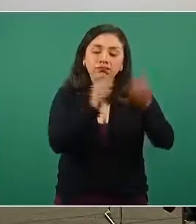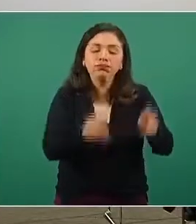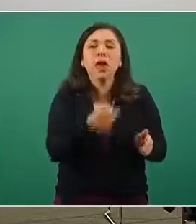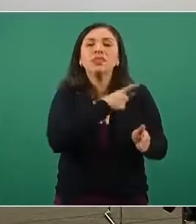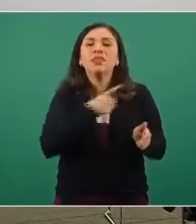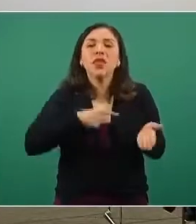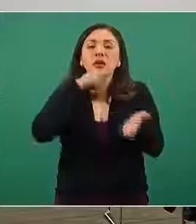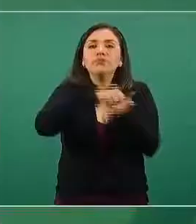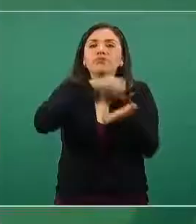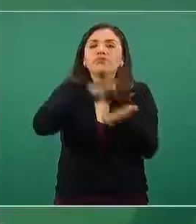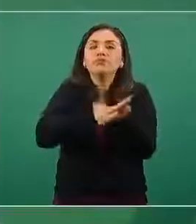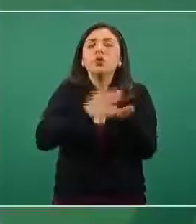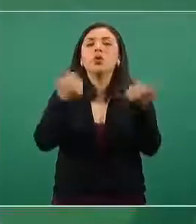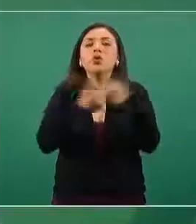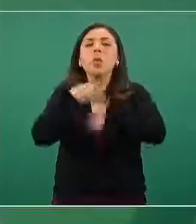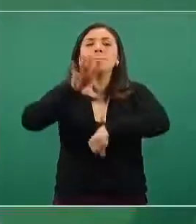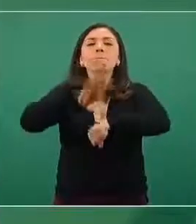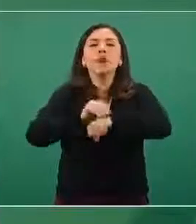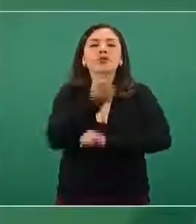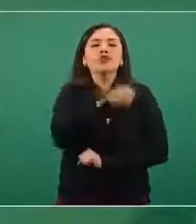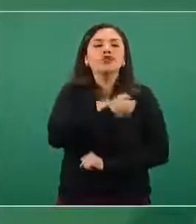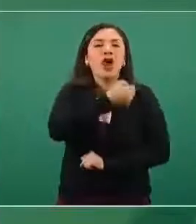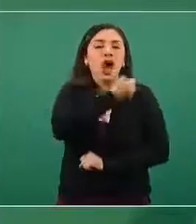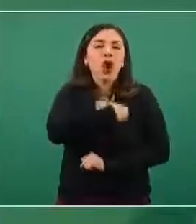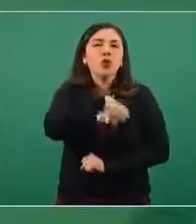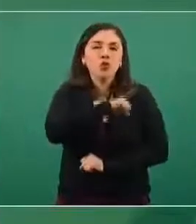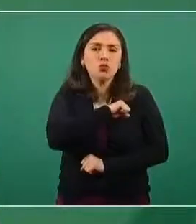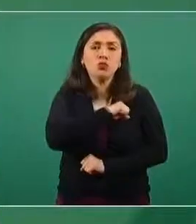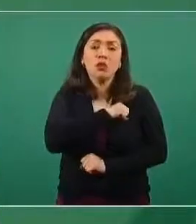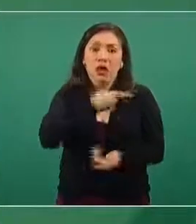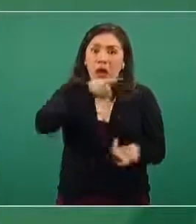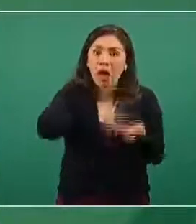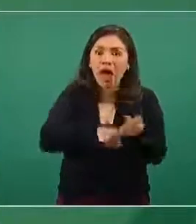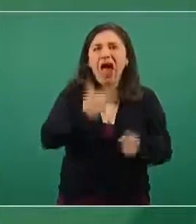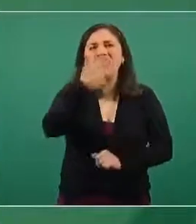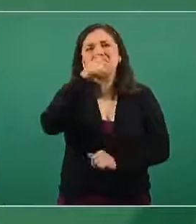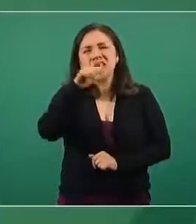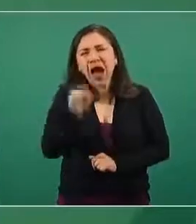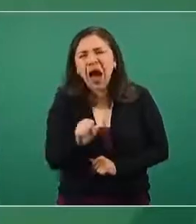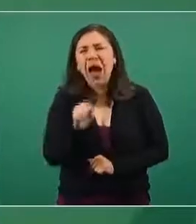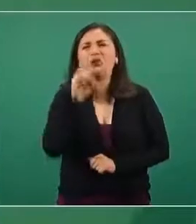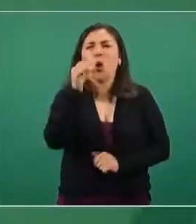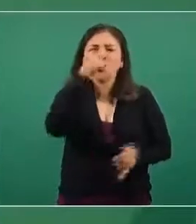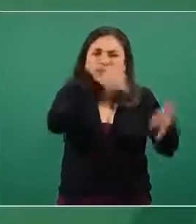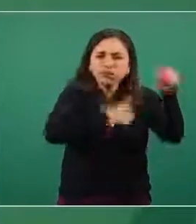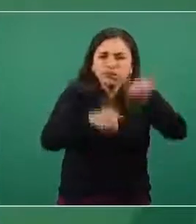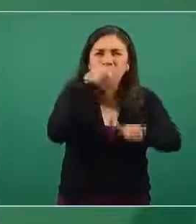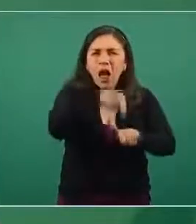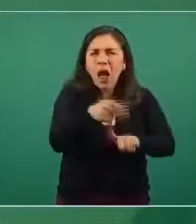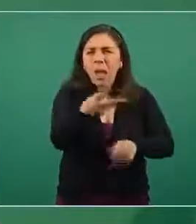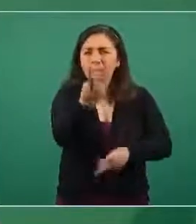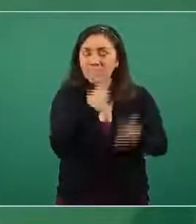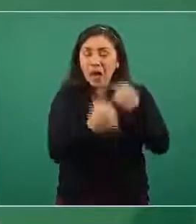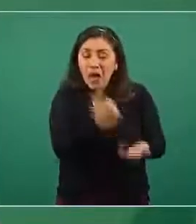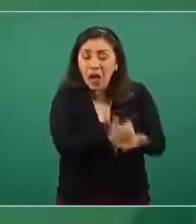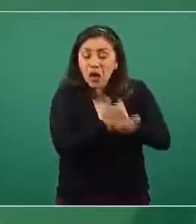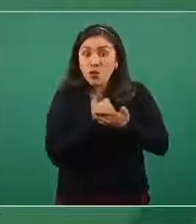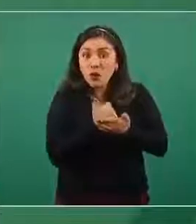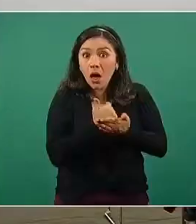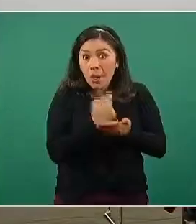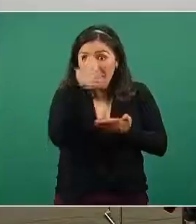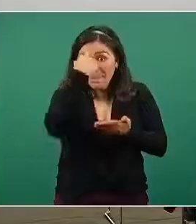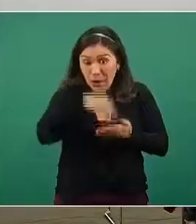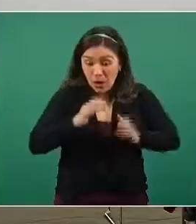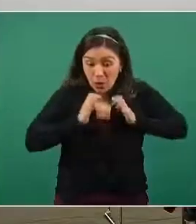registro sanitario, sobre todo si los gases, componentes o sustancias que va a manejar o producir van a ingresar